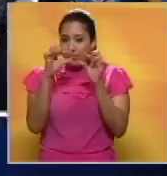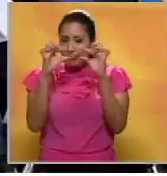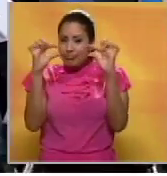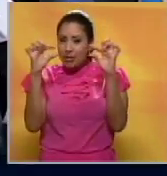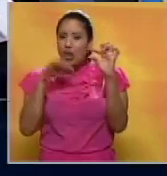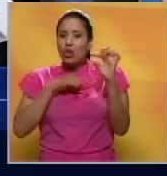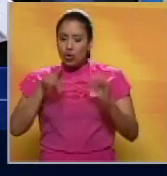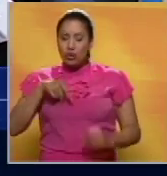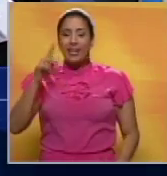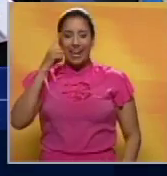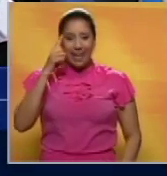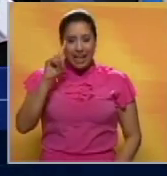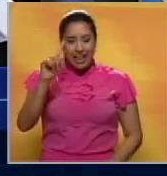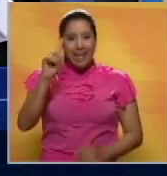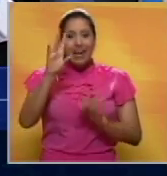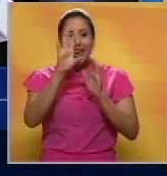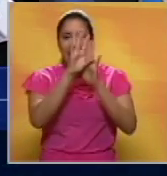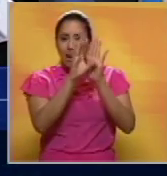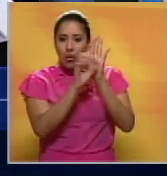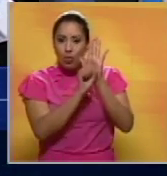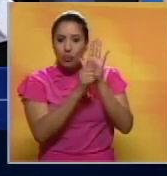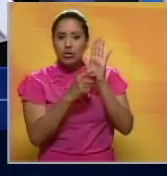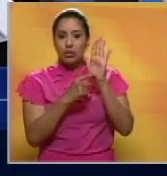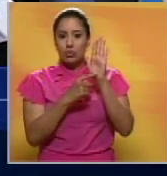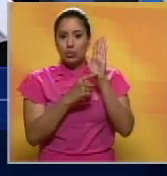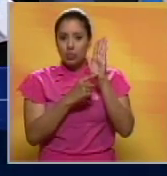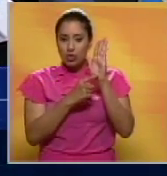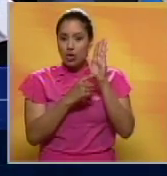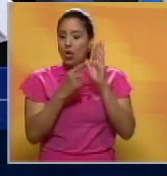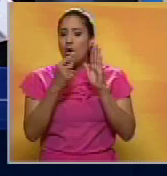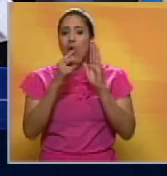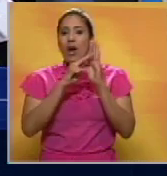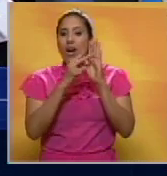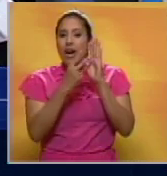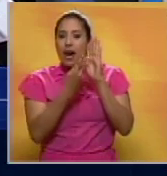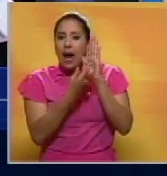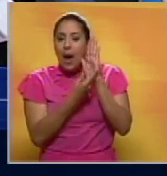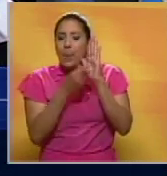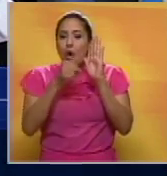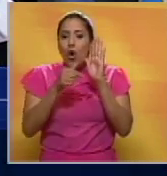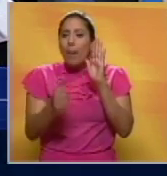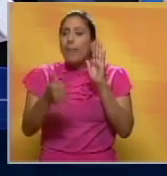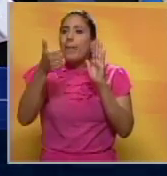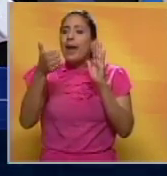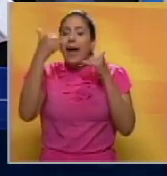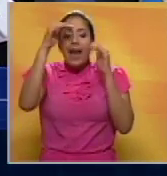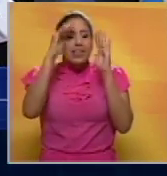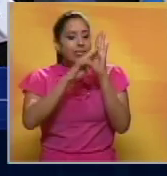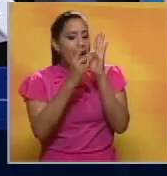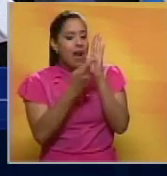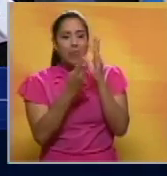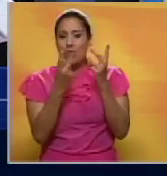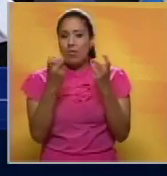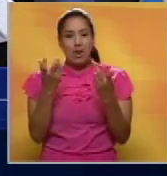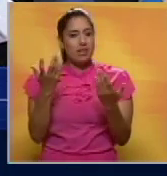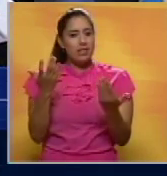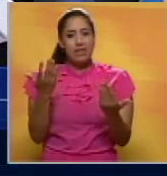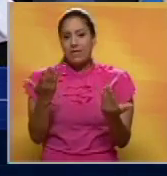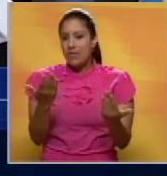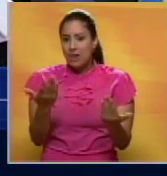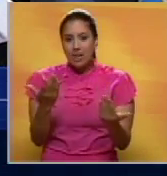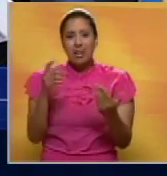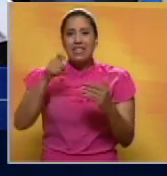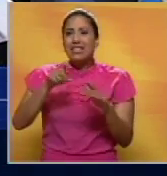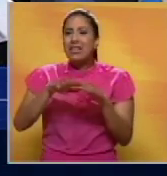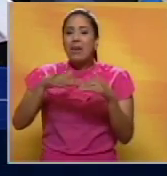nosotros creemos que la Constitución no es hoy por hoy el elemento